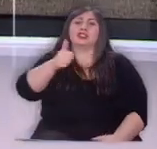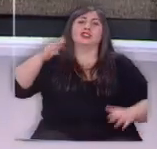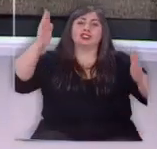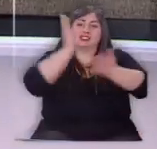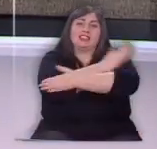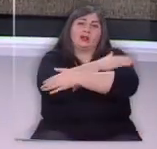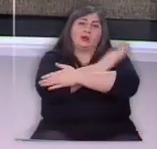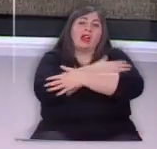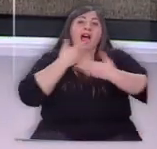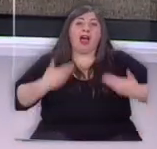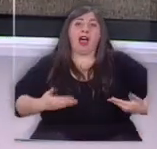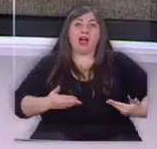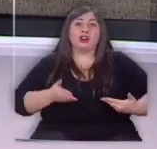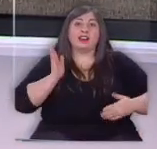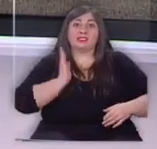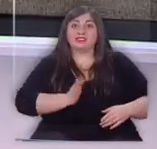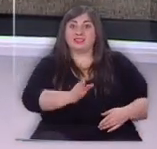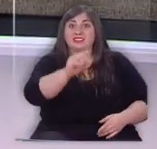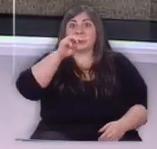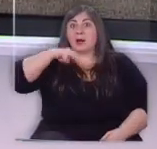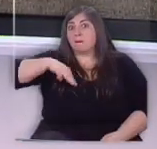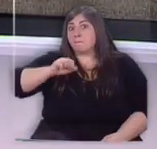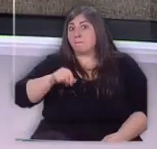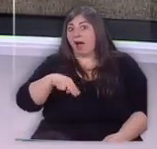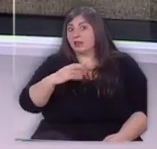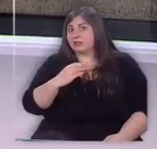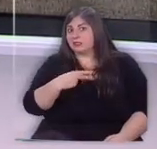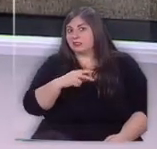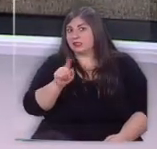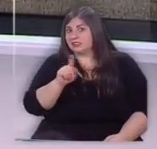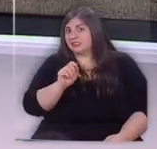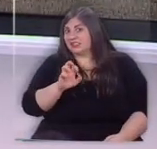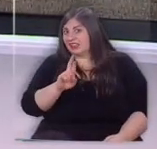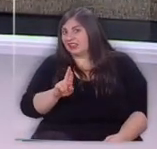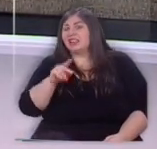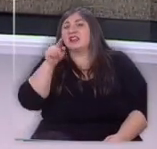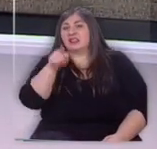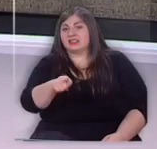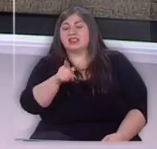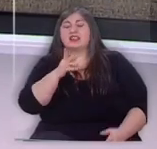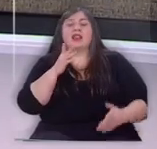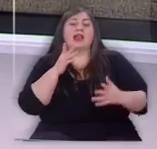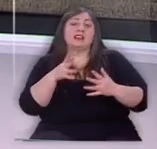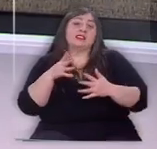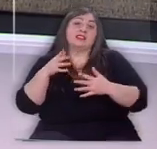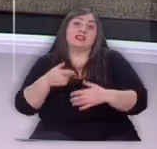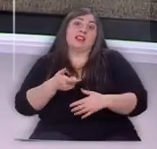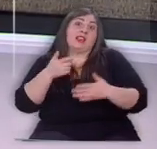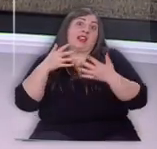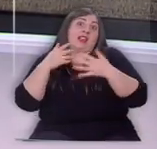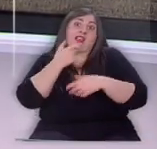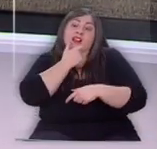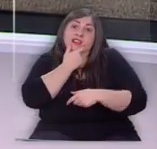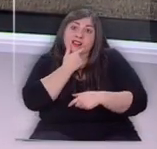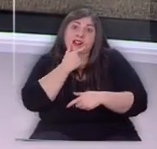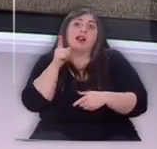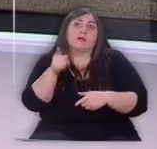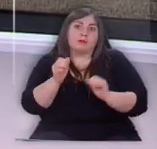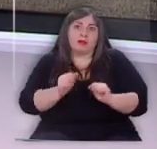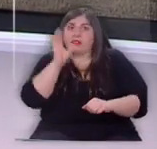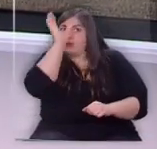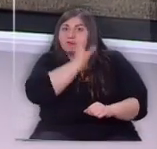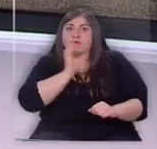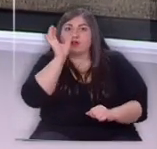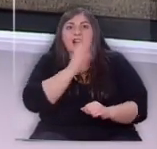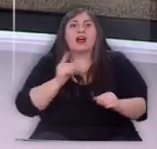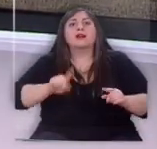Por ahora se mantiene en Manchester, ahí en el equipo de Guardiola, aunque ahí en Reino Unido aseguran que puede buscar